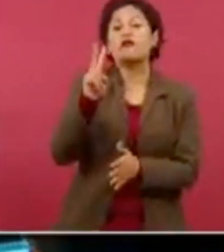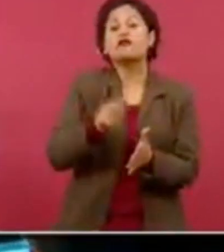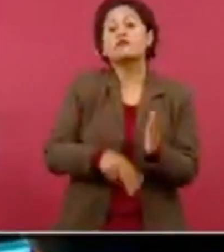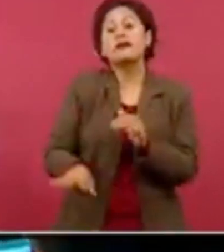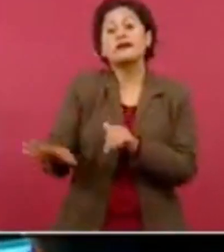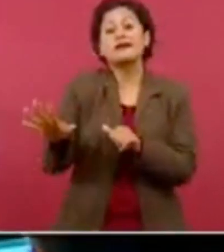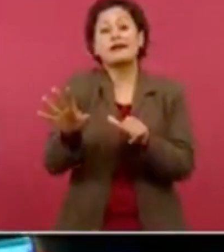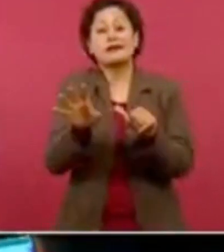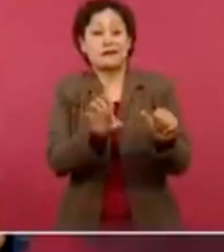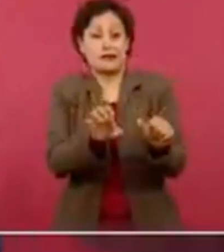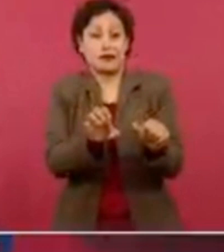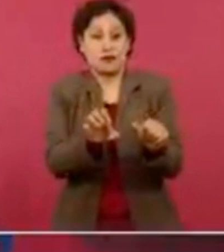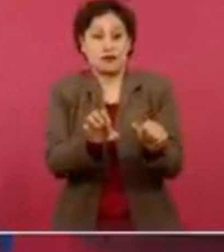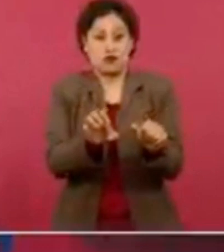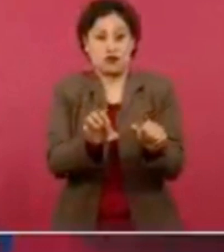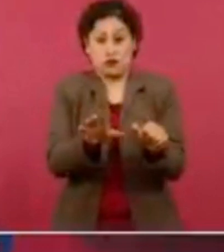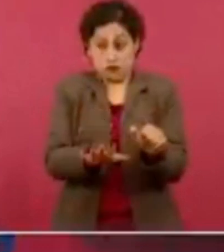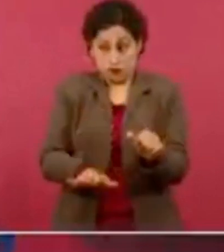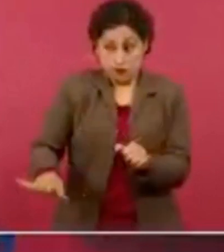de instalaciones.